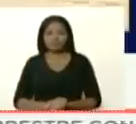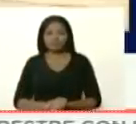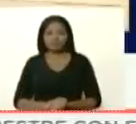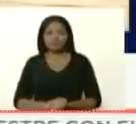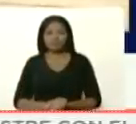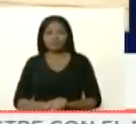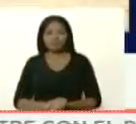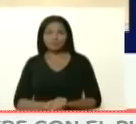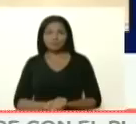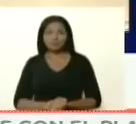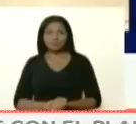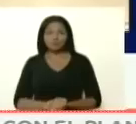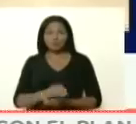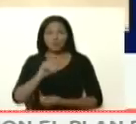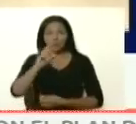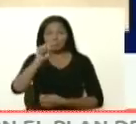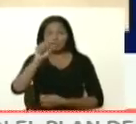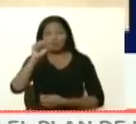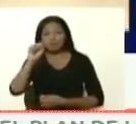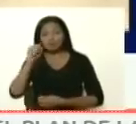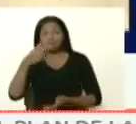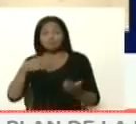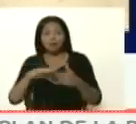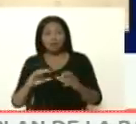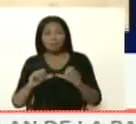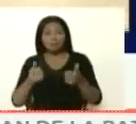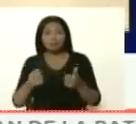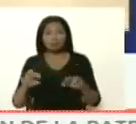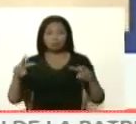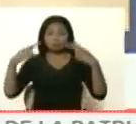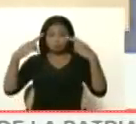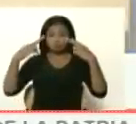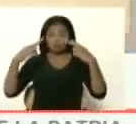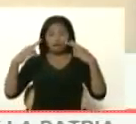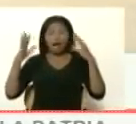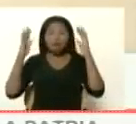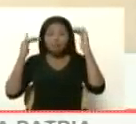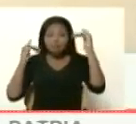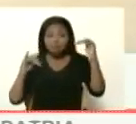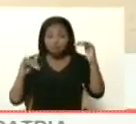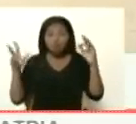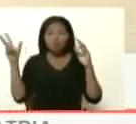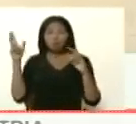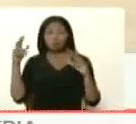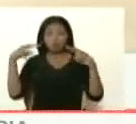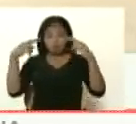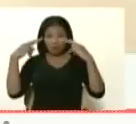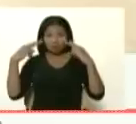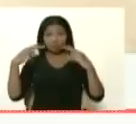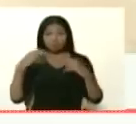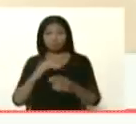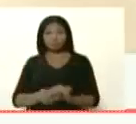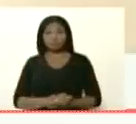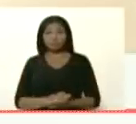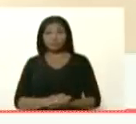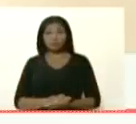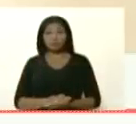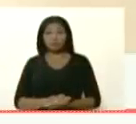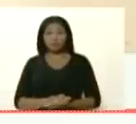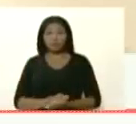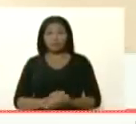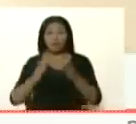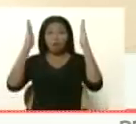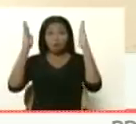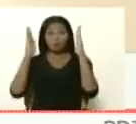los OTS, por favor, me escuchan. Atención, me escuchan en los próceres.